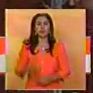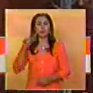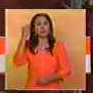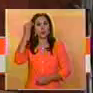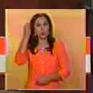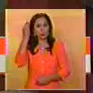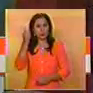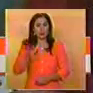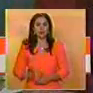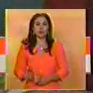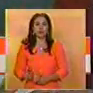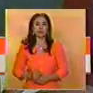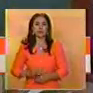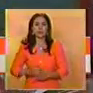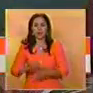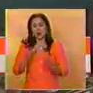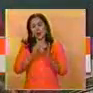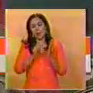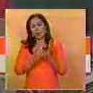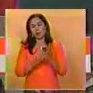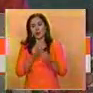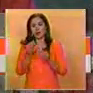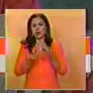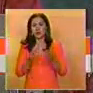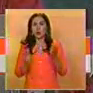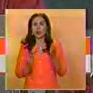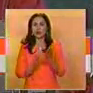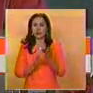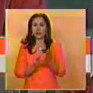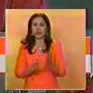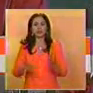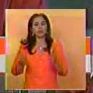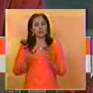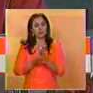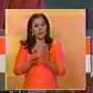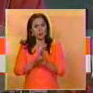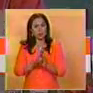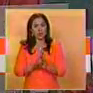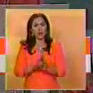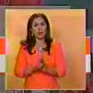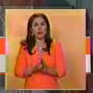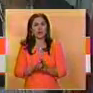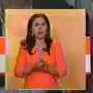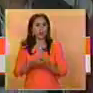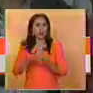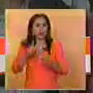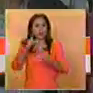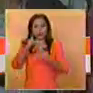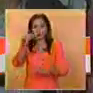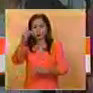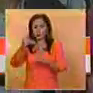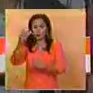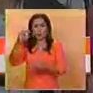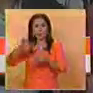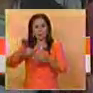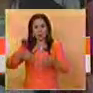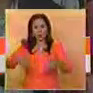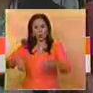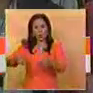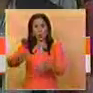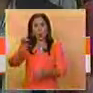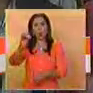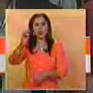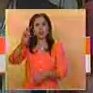Considerando que en el marco de dichas medidas se ha establecido técnica y legalmente que las reservas existentes en las fajas petrolíferas del